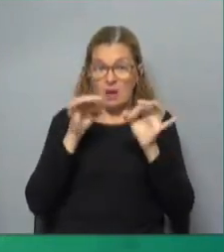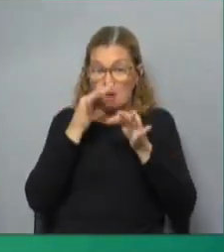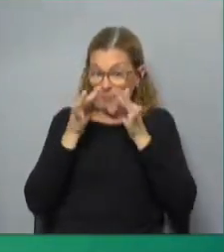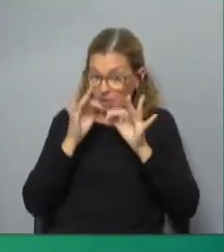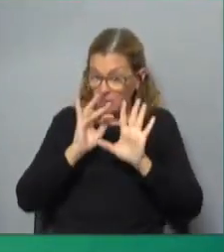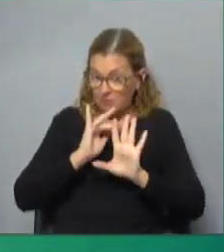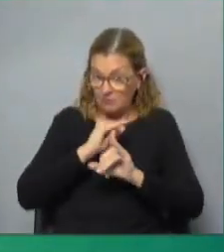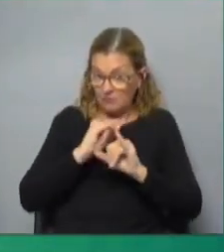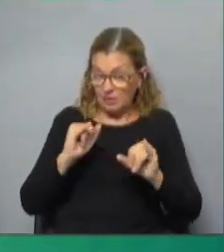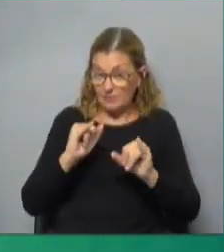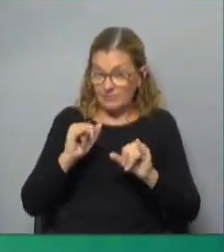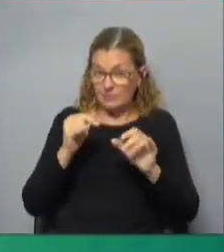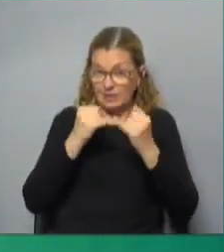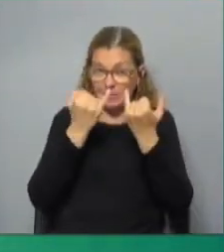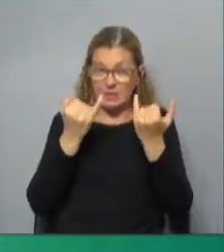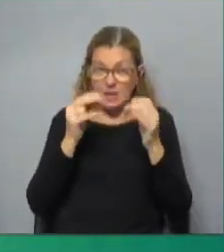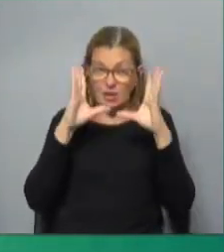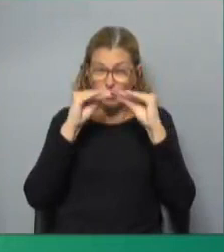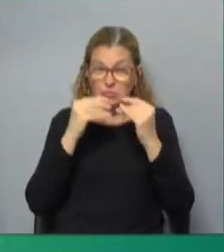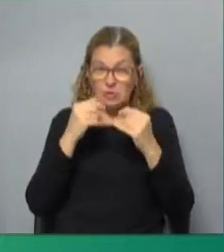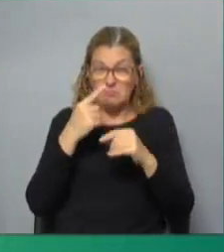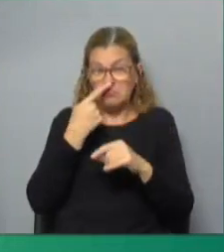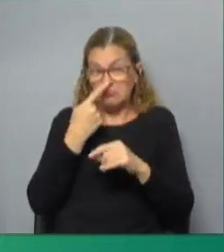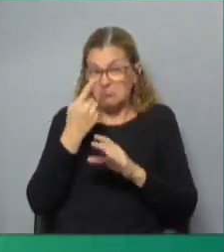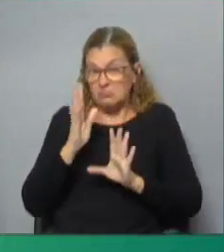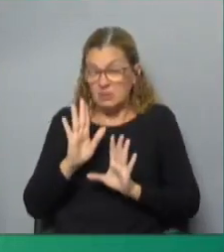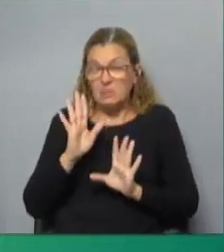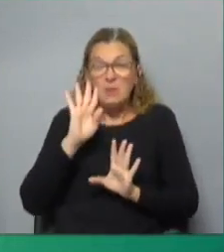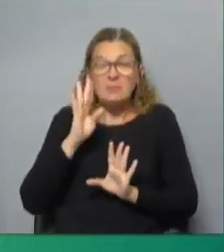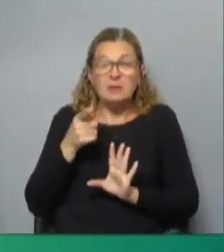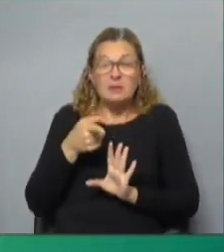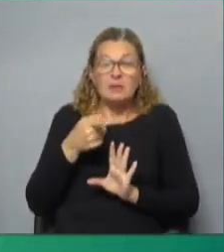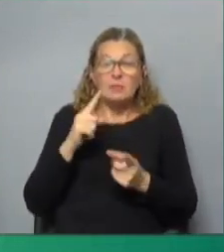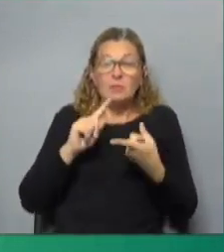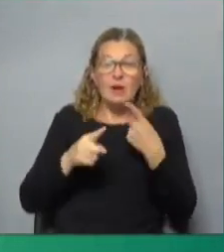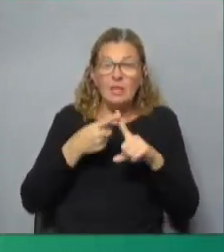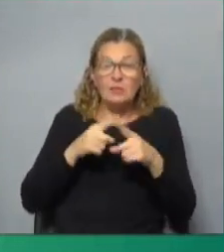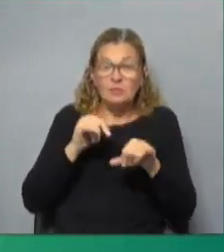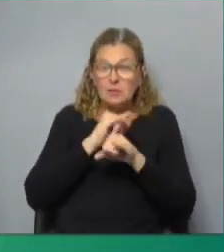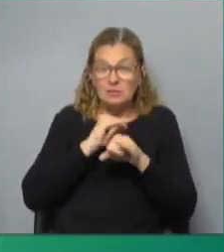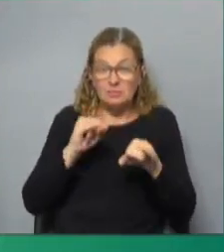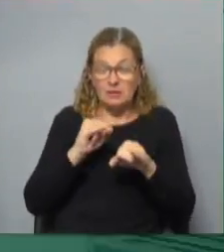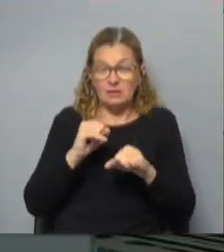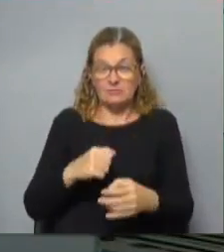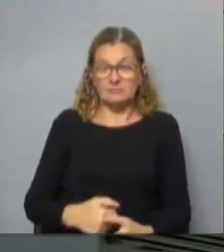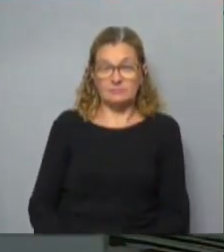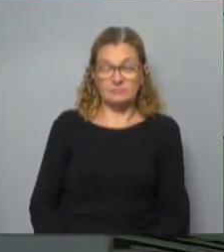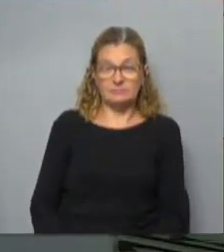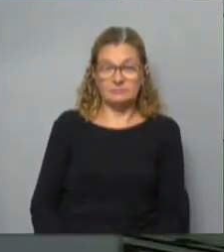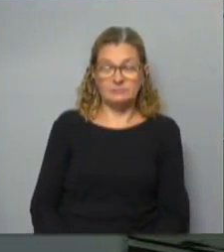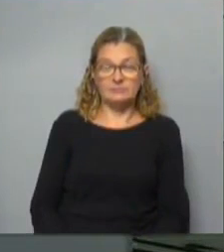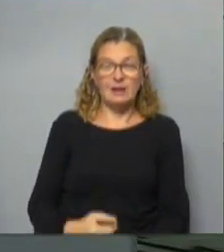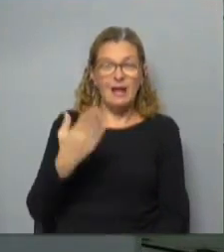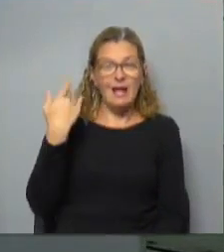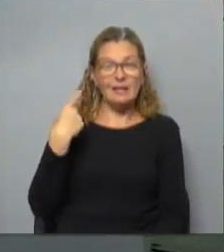sea no importa si es de día o de noche por eso es que me parece que es una discusión terminada y el ex